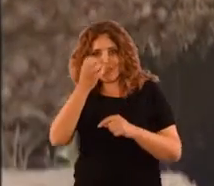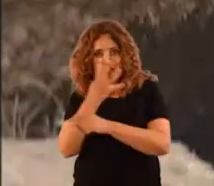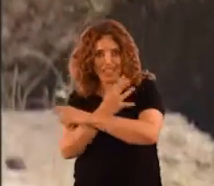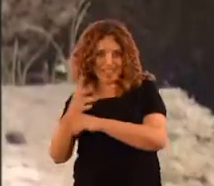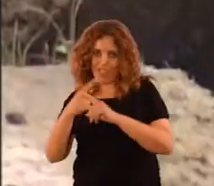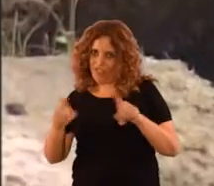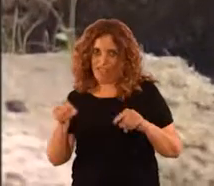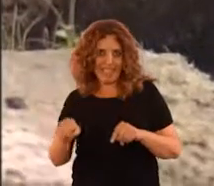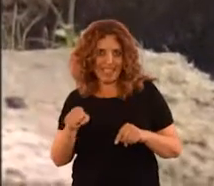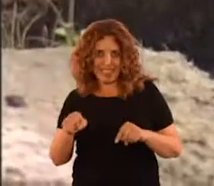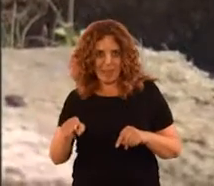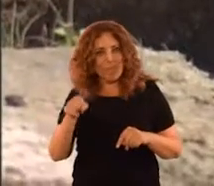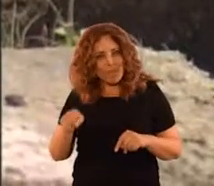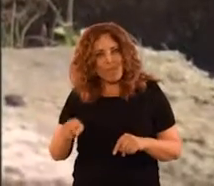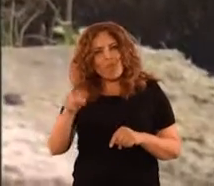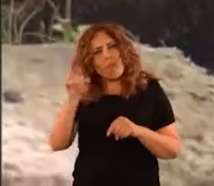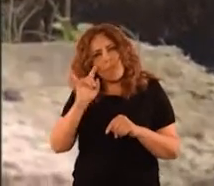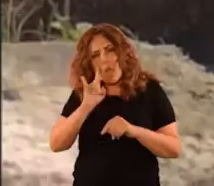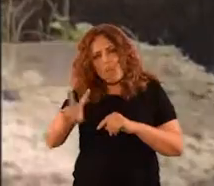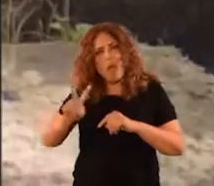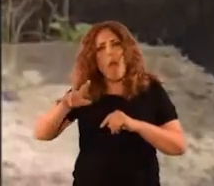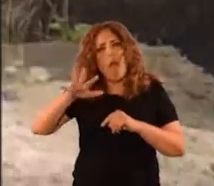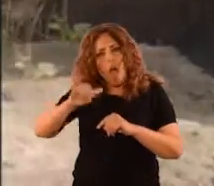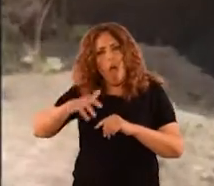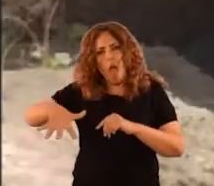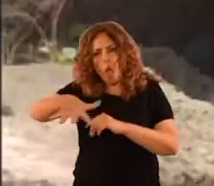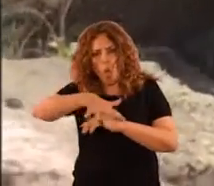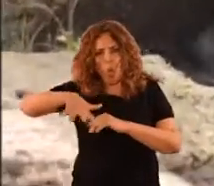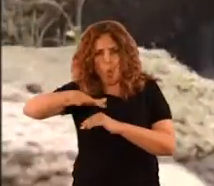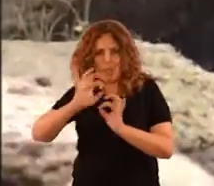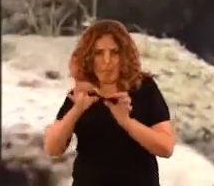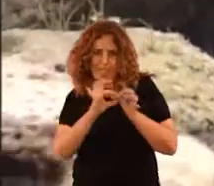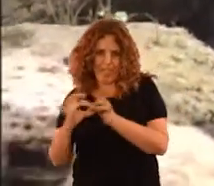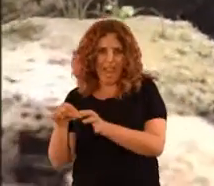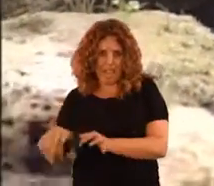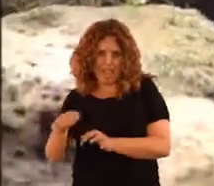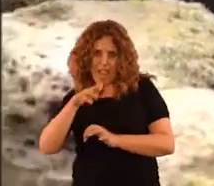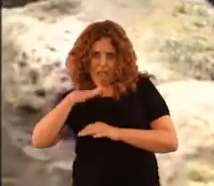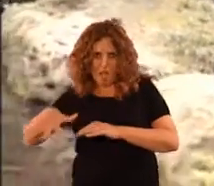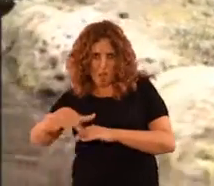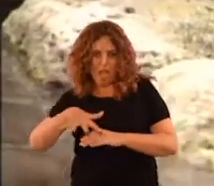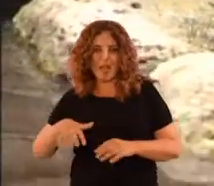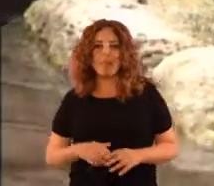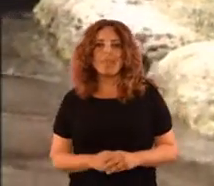vegetal circundante, propiciando el desarrollo de densas y exuberantes comunidades acuáticas.